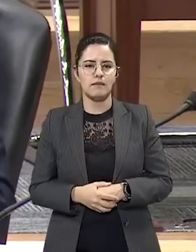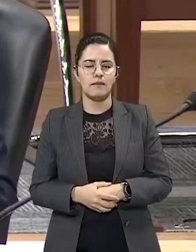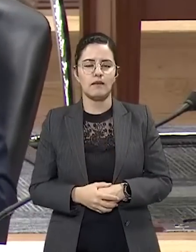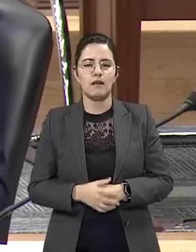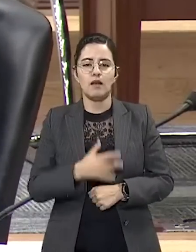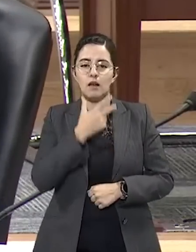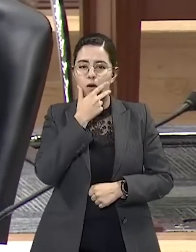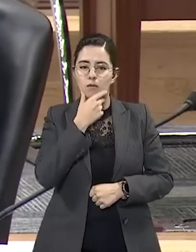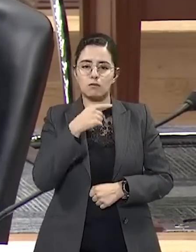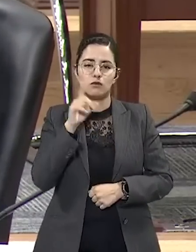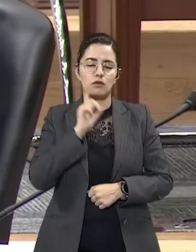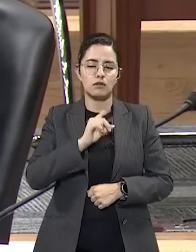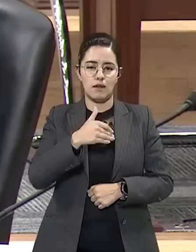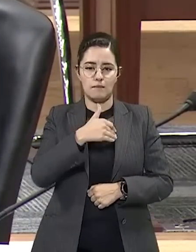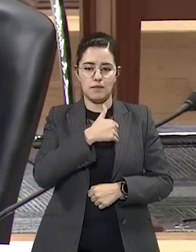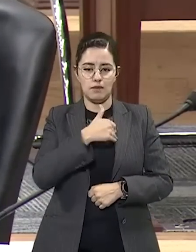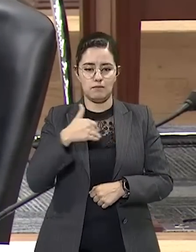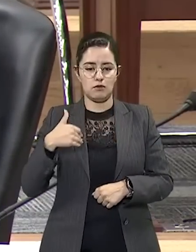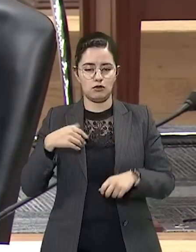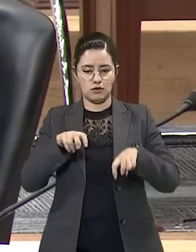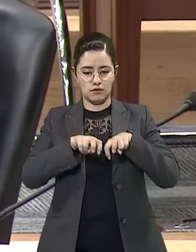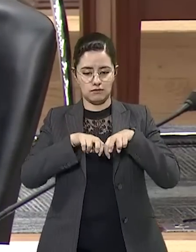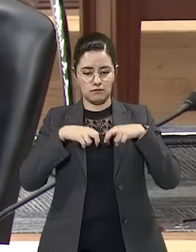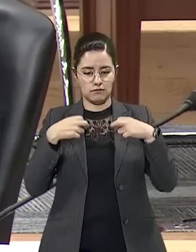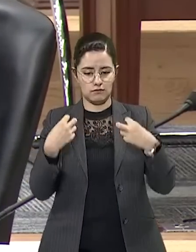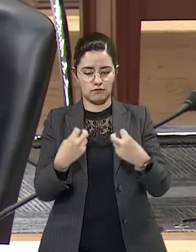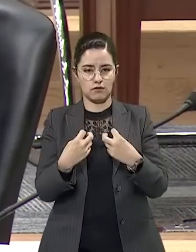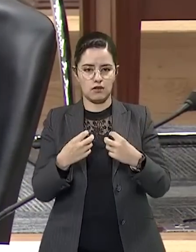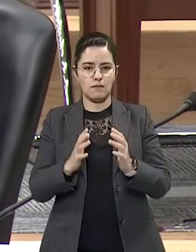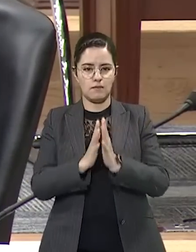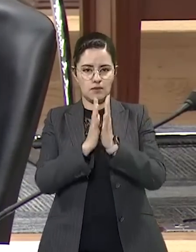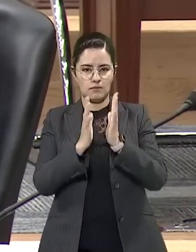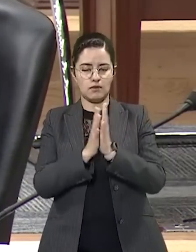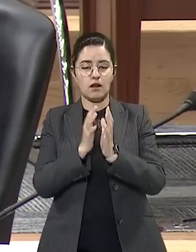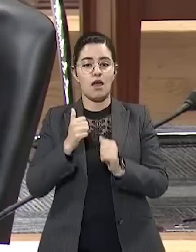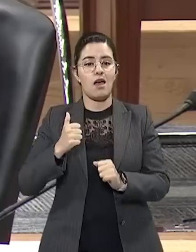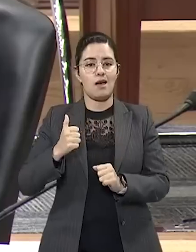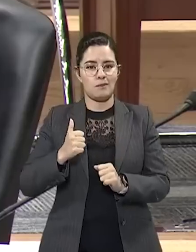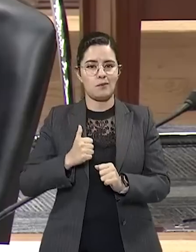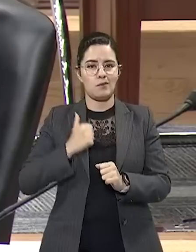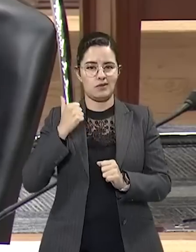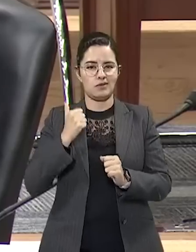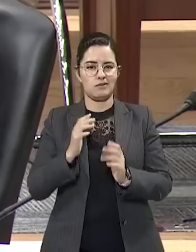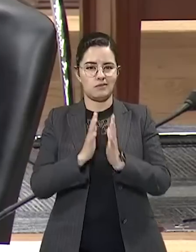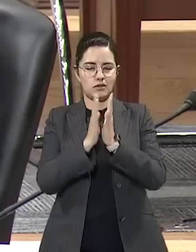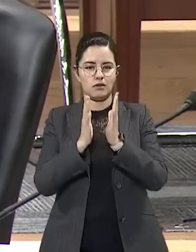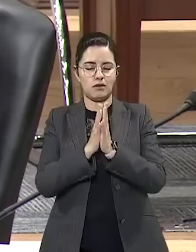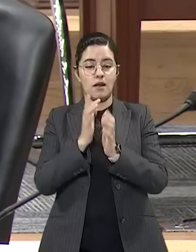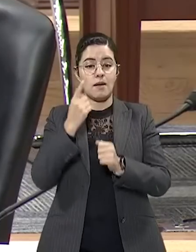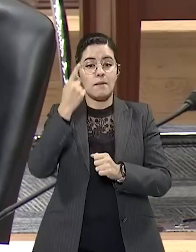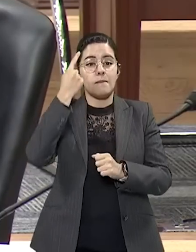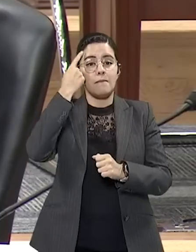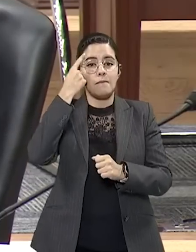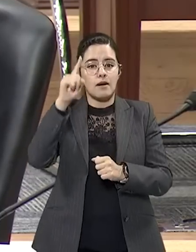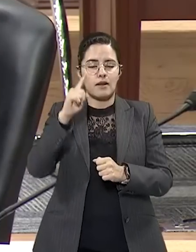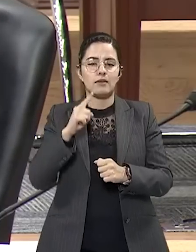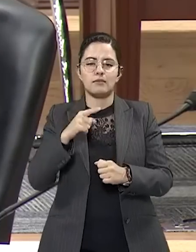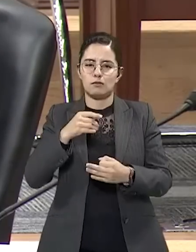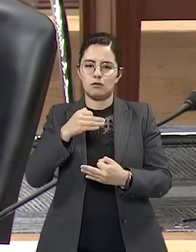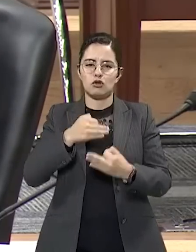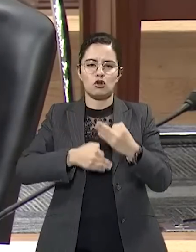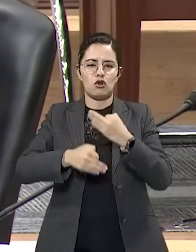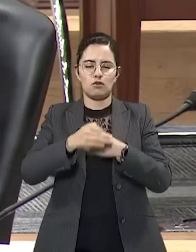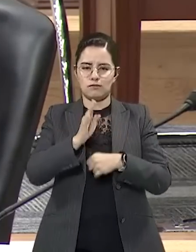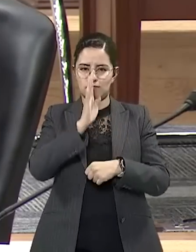señoras y señores integrantes de esta herradura de la Democracia aprovecho esta intervención para dirigirme a todas